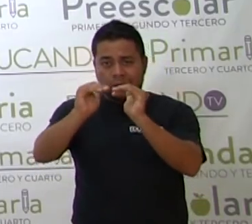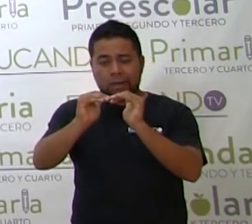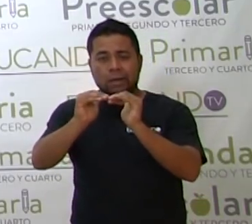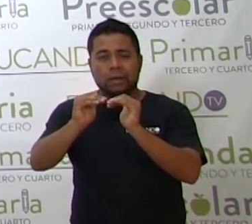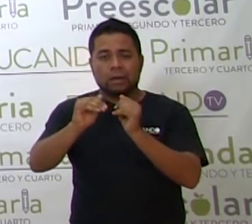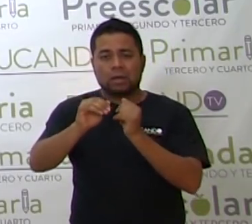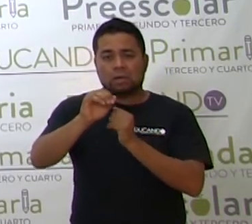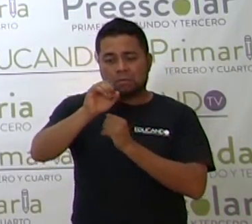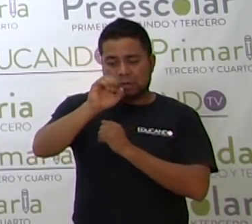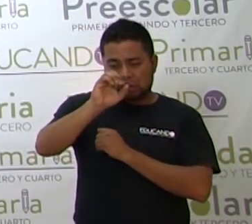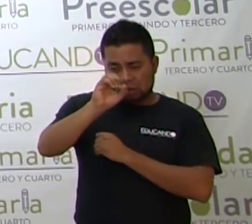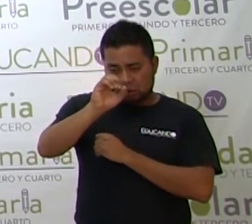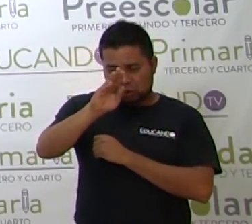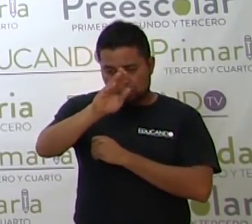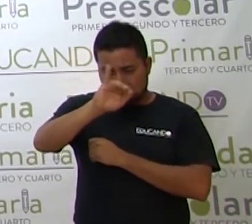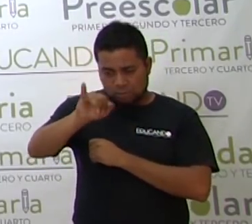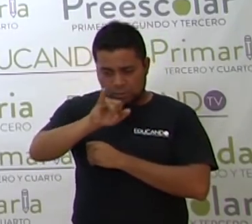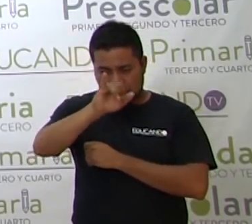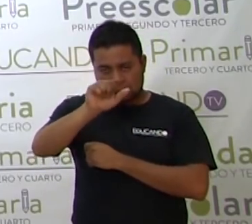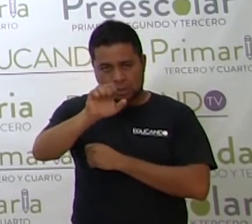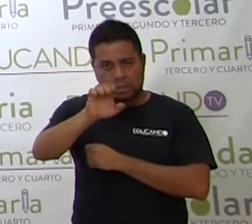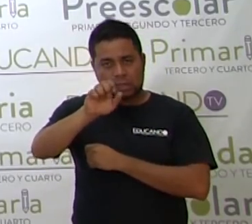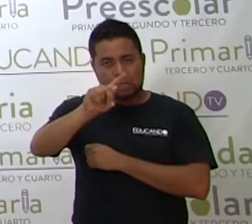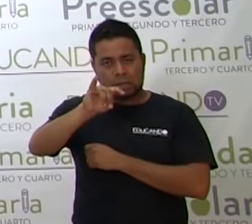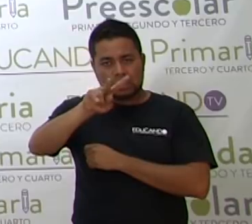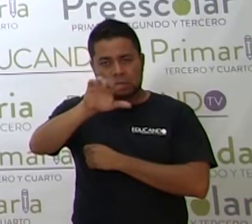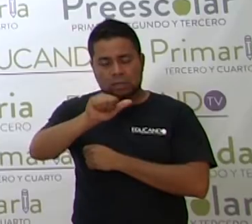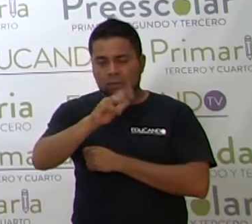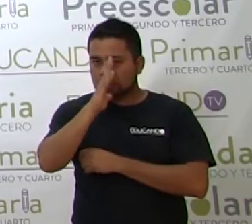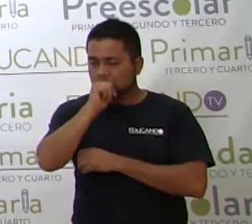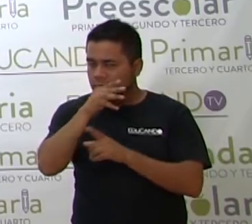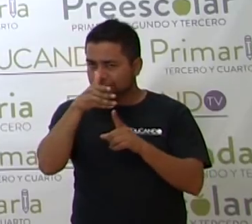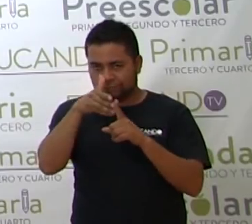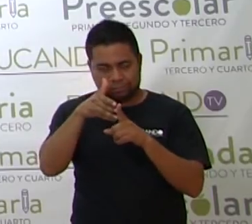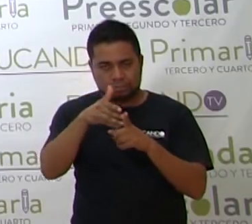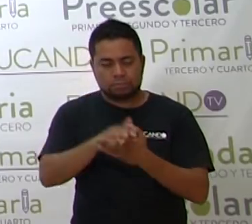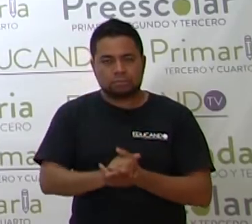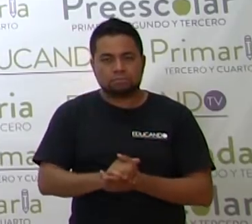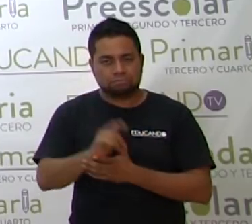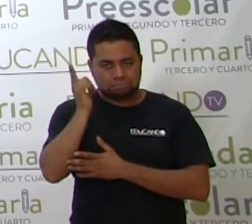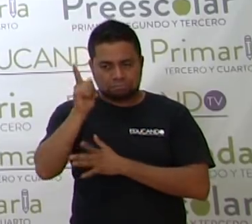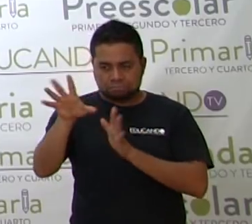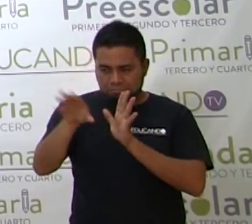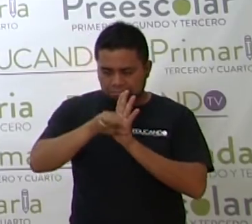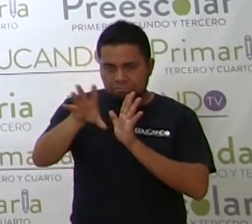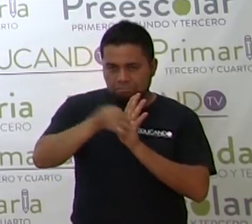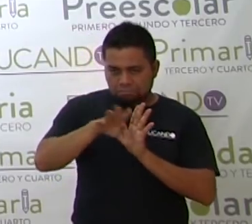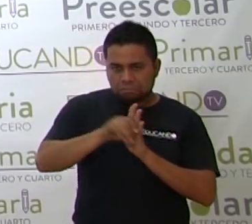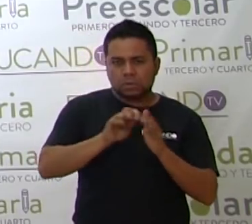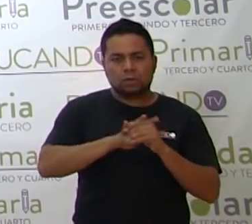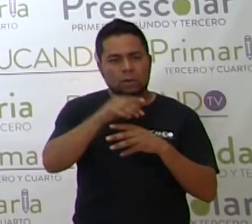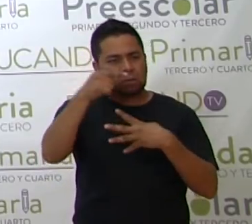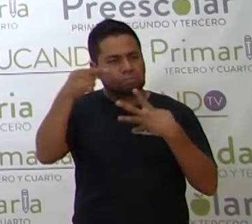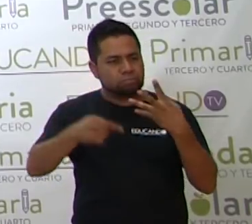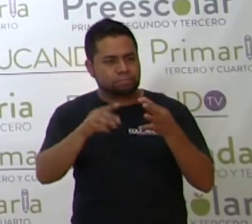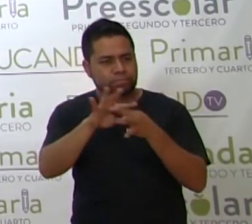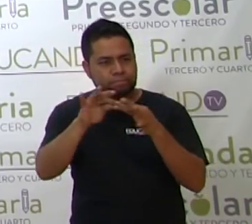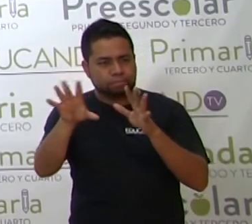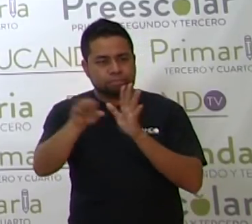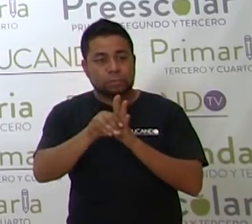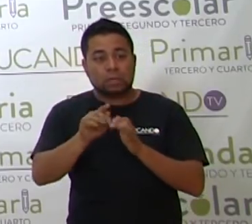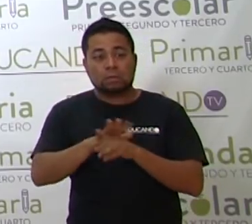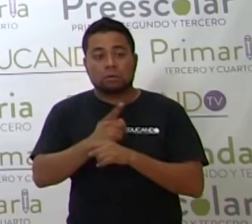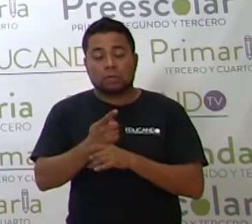¿Bien? Ahora, vamos a otra más. Espero que ya hayas anotado cada una de estas,